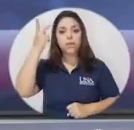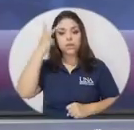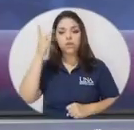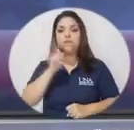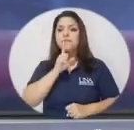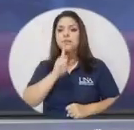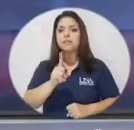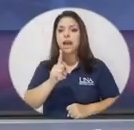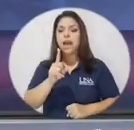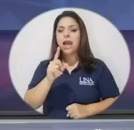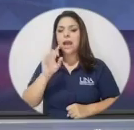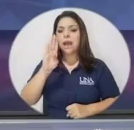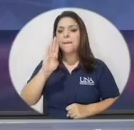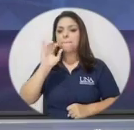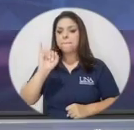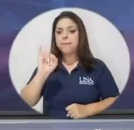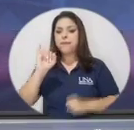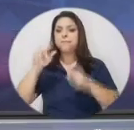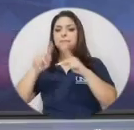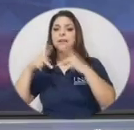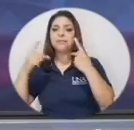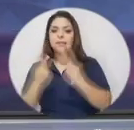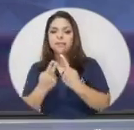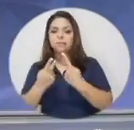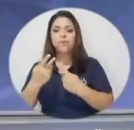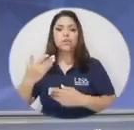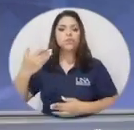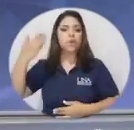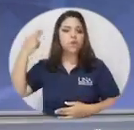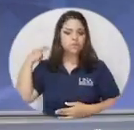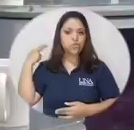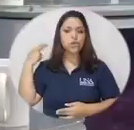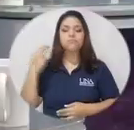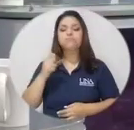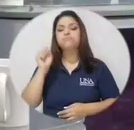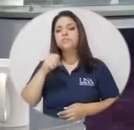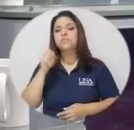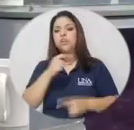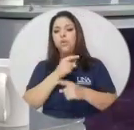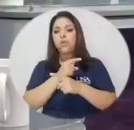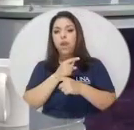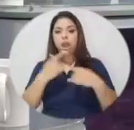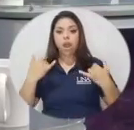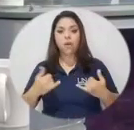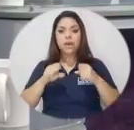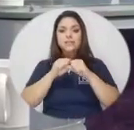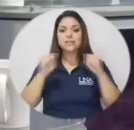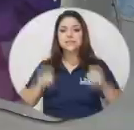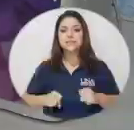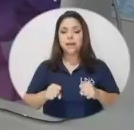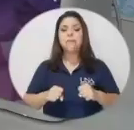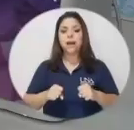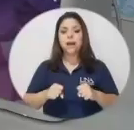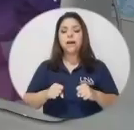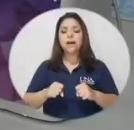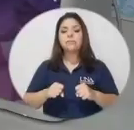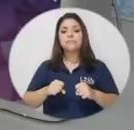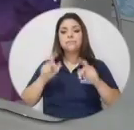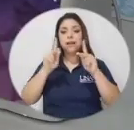fuerte bipartidismo a lo largo de toda su historia. Totalmente. El sistema actual de partidos políticos en los Estados Unidos,